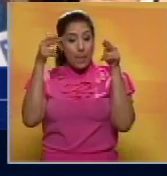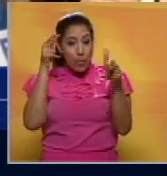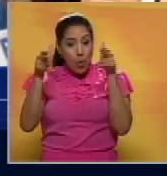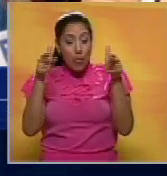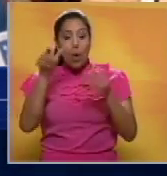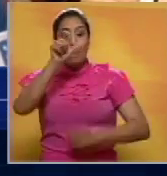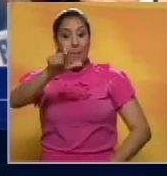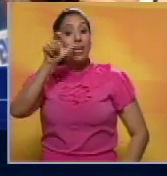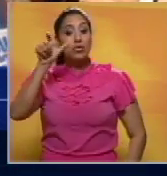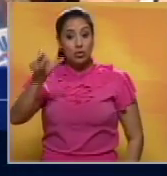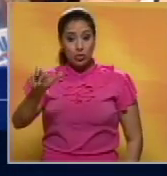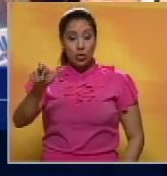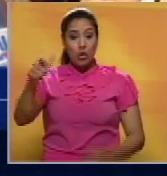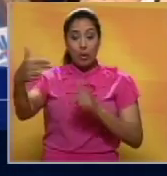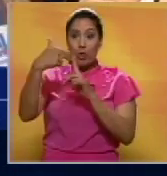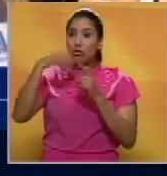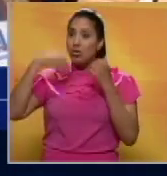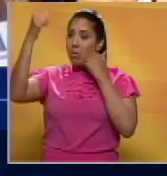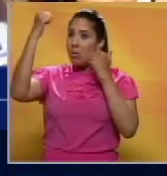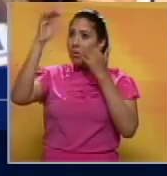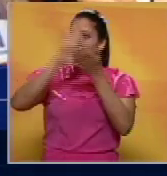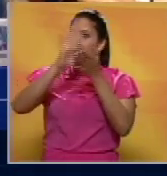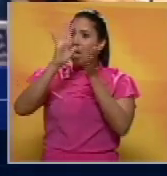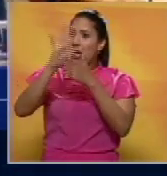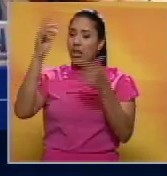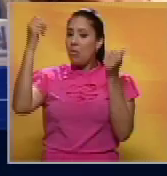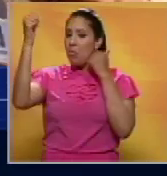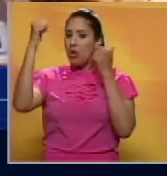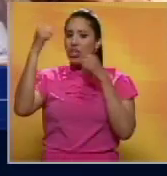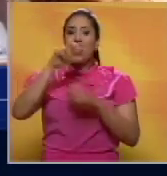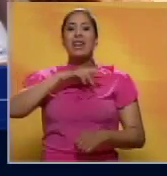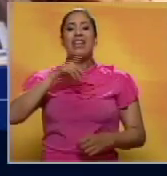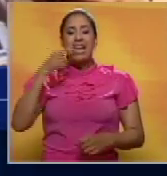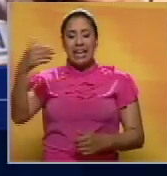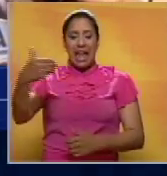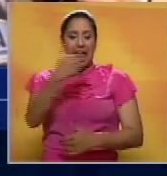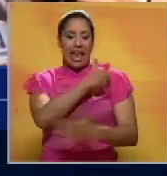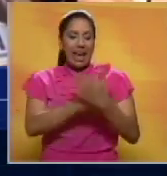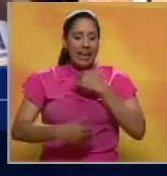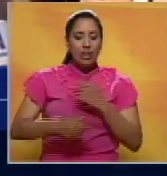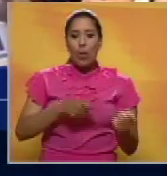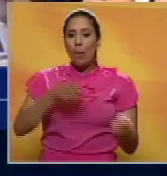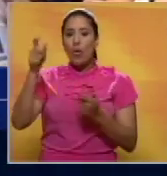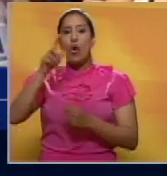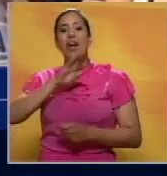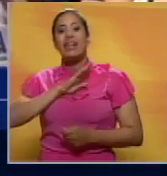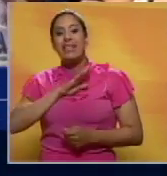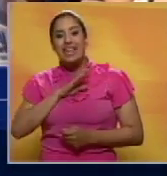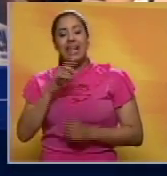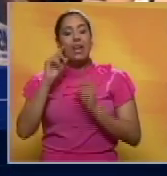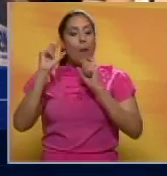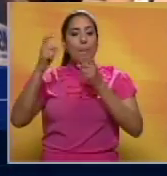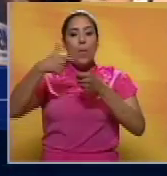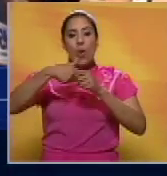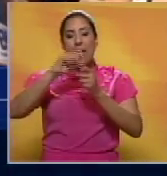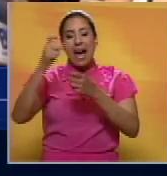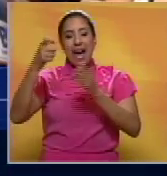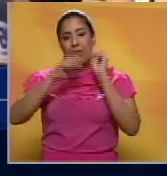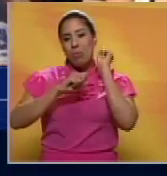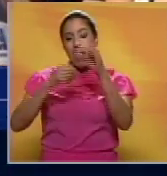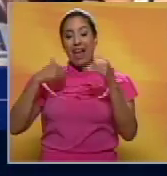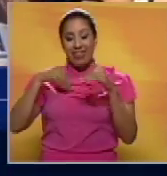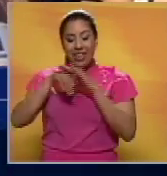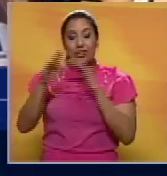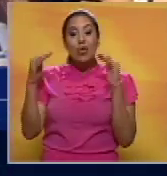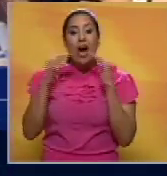disparándole a personas que estábamos protestando pacíficamente, donde hirieron personas, donde echaron bombas lacrimógenas en